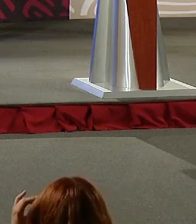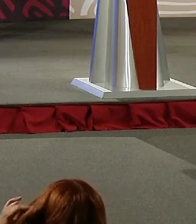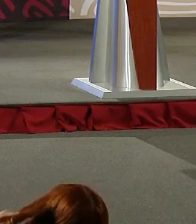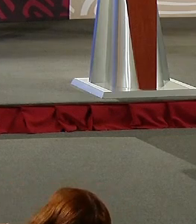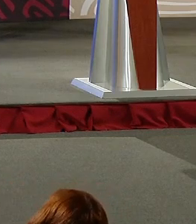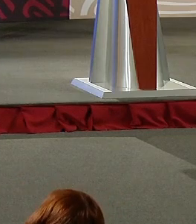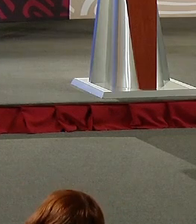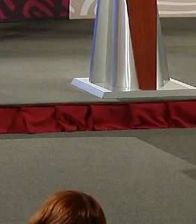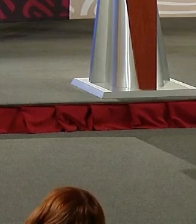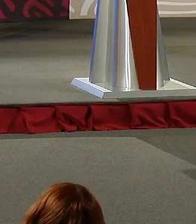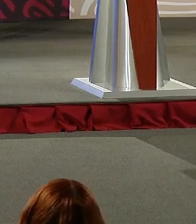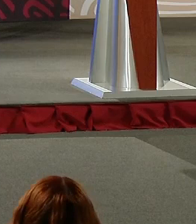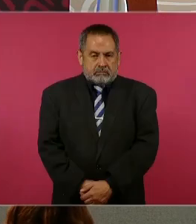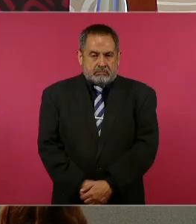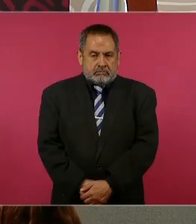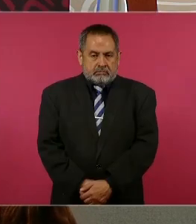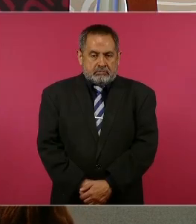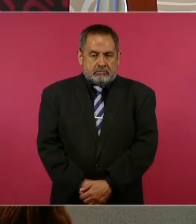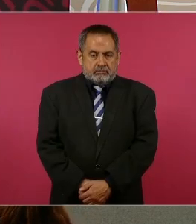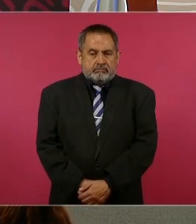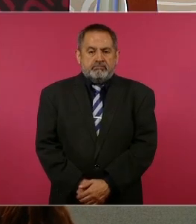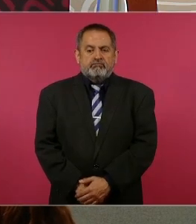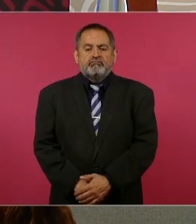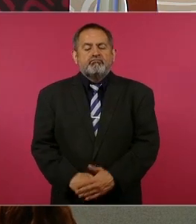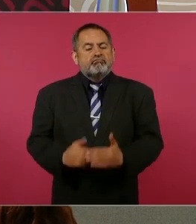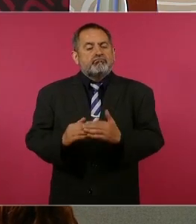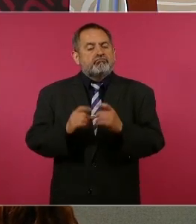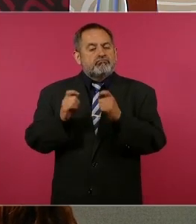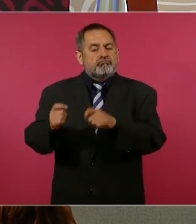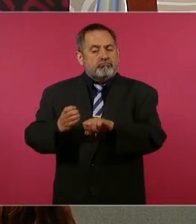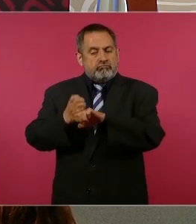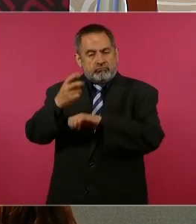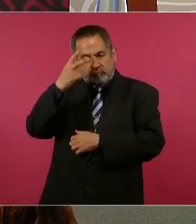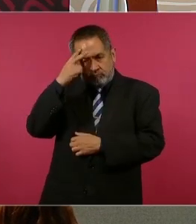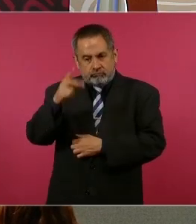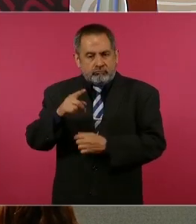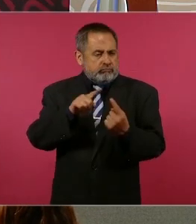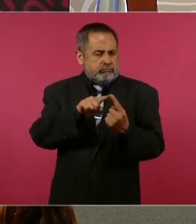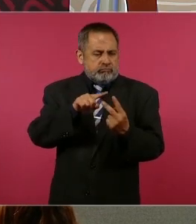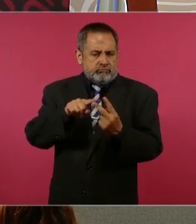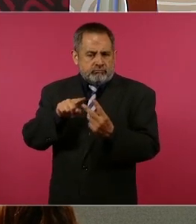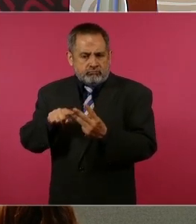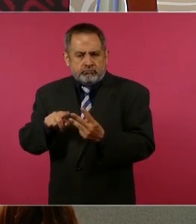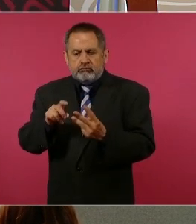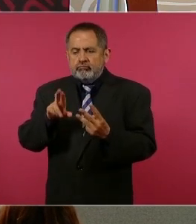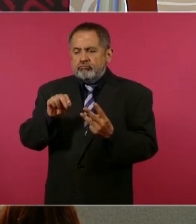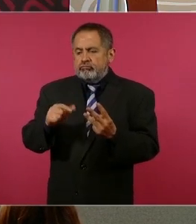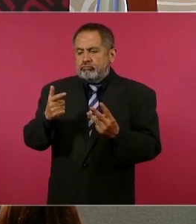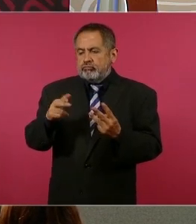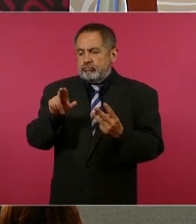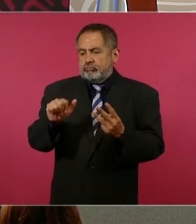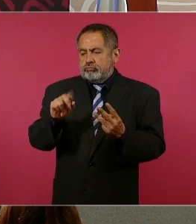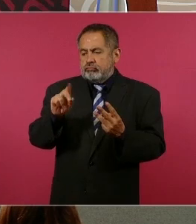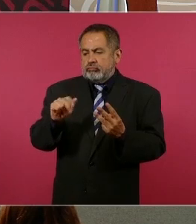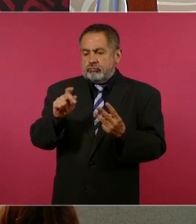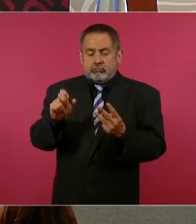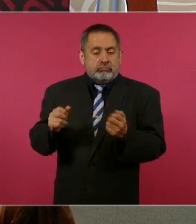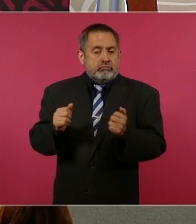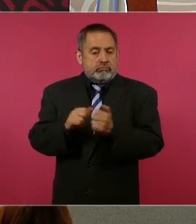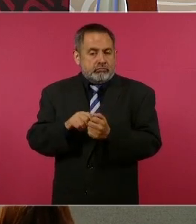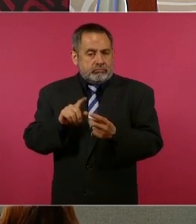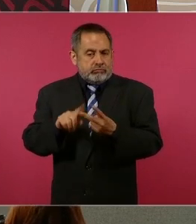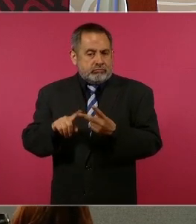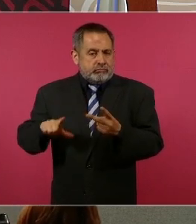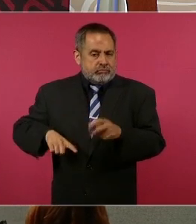integrante de la Comisión Presidencial en el Estado de México, también la doctora Guadalupe Guerrero de IMSS-Bienestar, la doctora